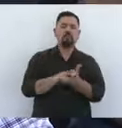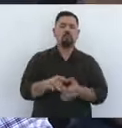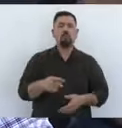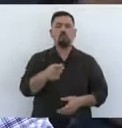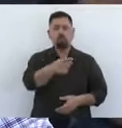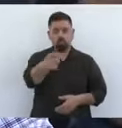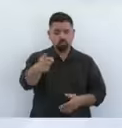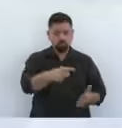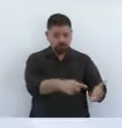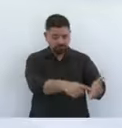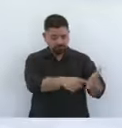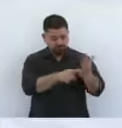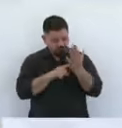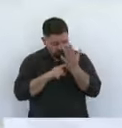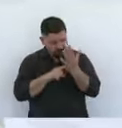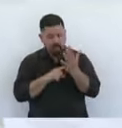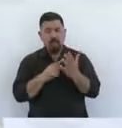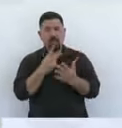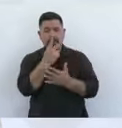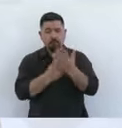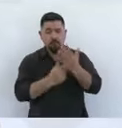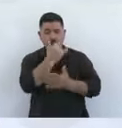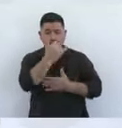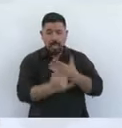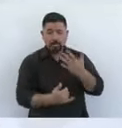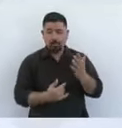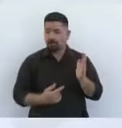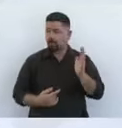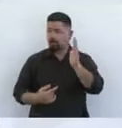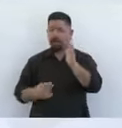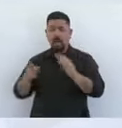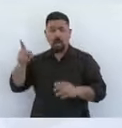presentan los proyectos al gobernador,